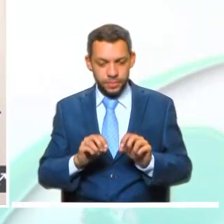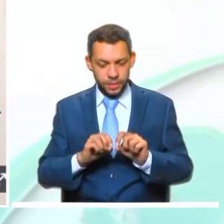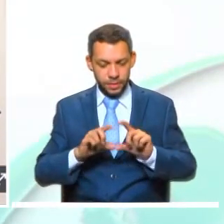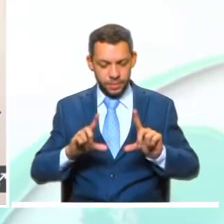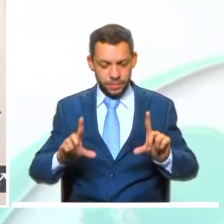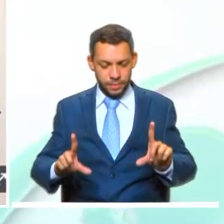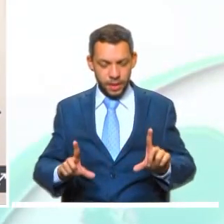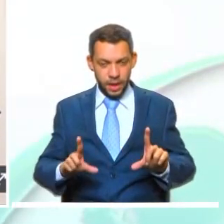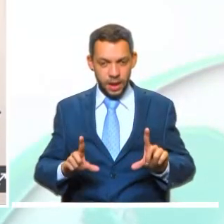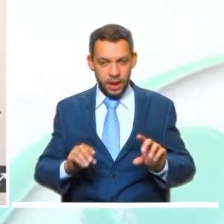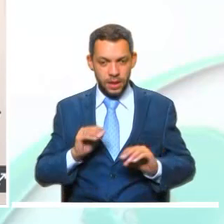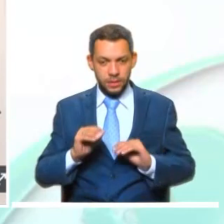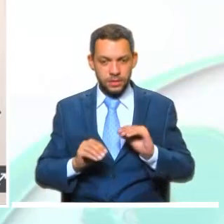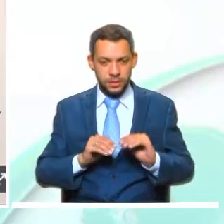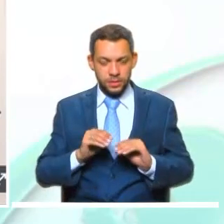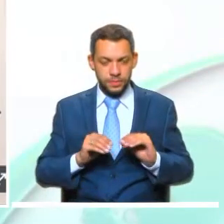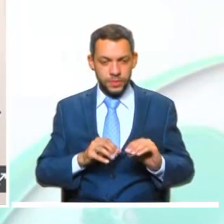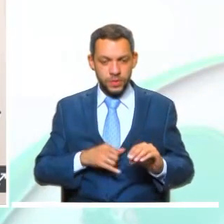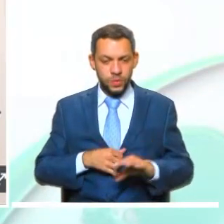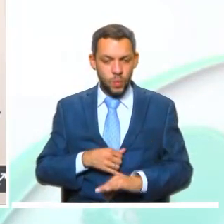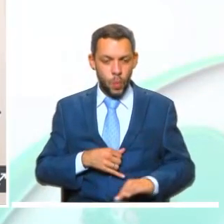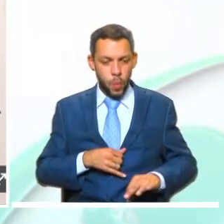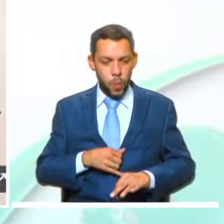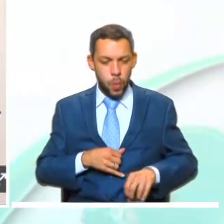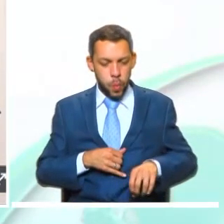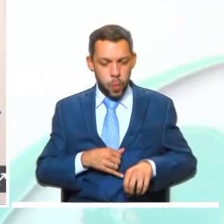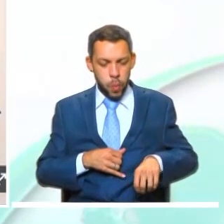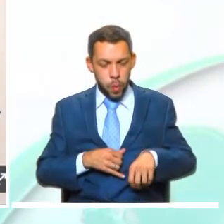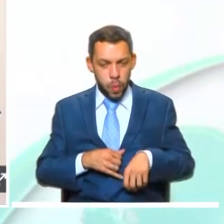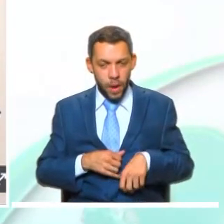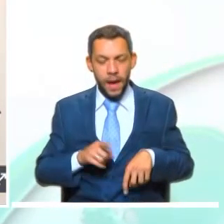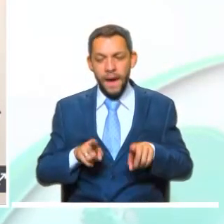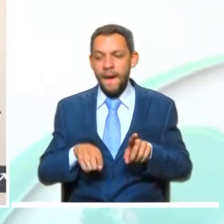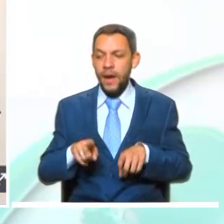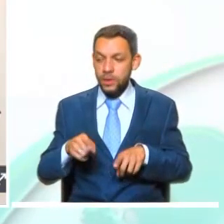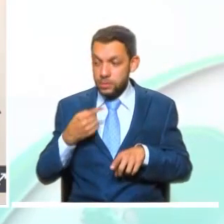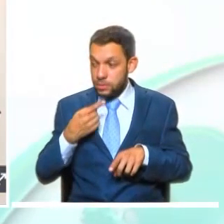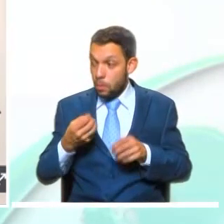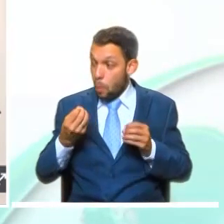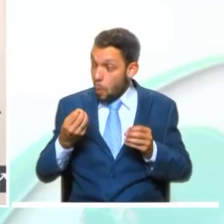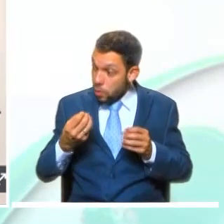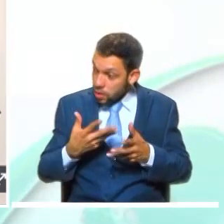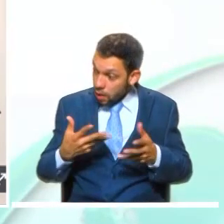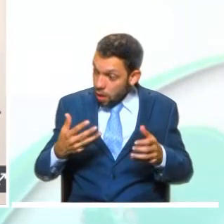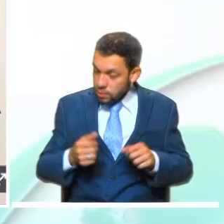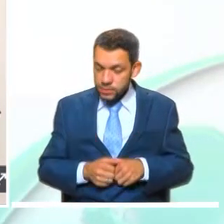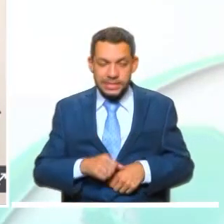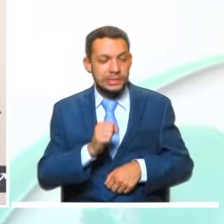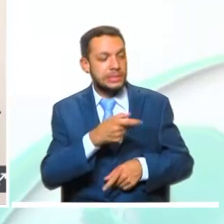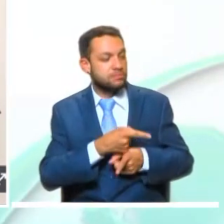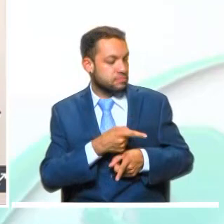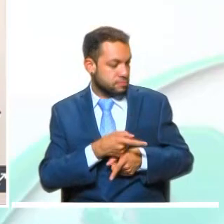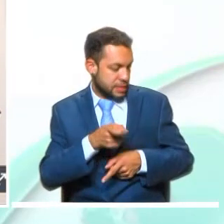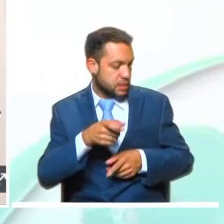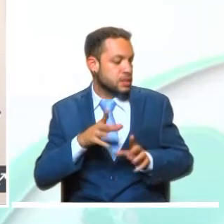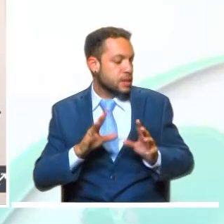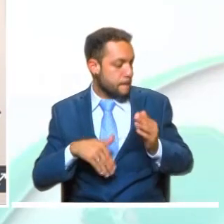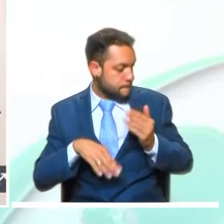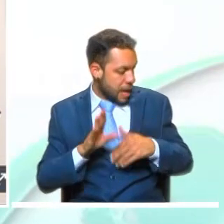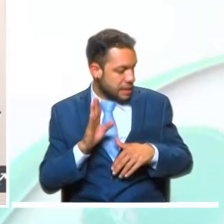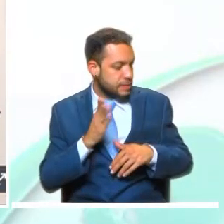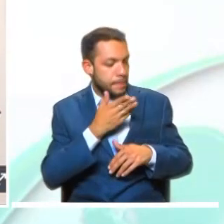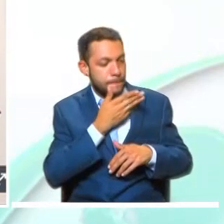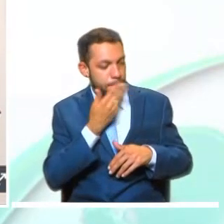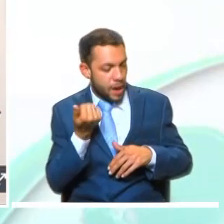y una colonoscopia y ahí si ustedes dirán tanto si aquí si es mejor